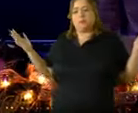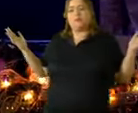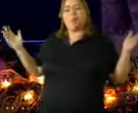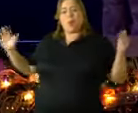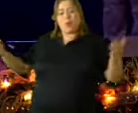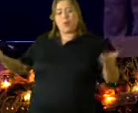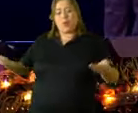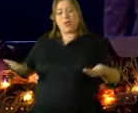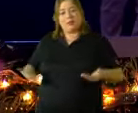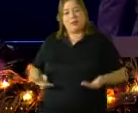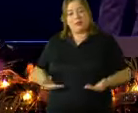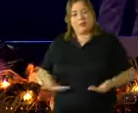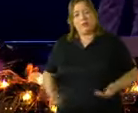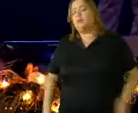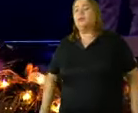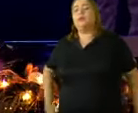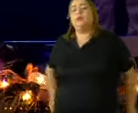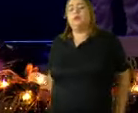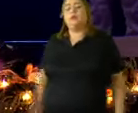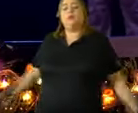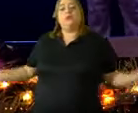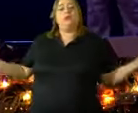Bienvenido, varón.